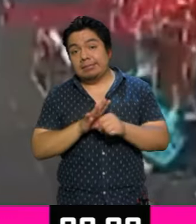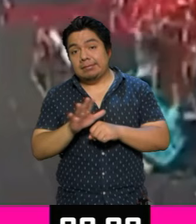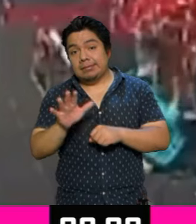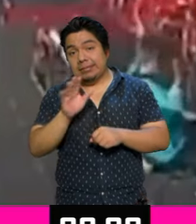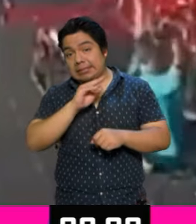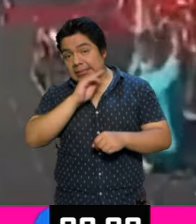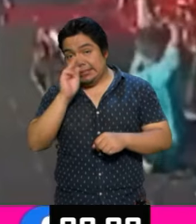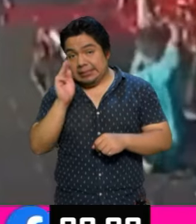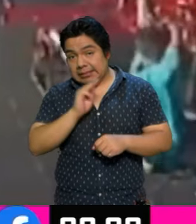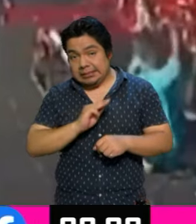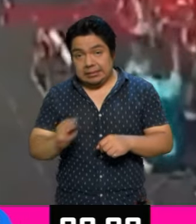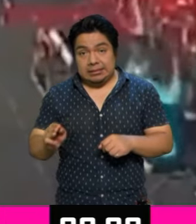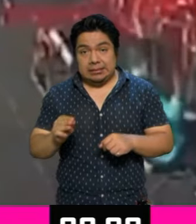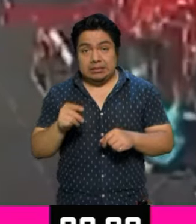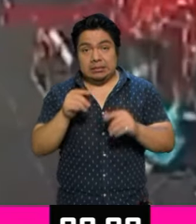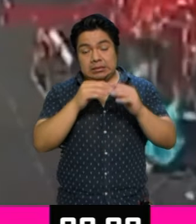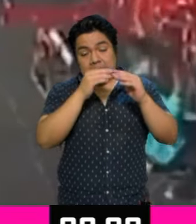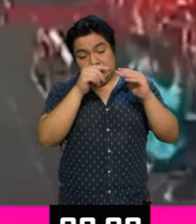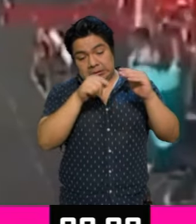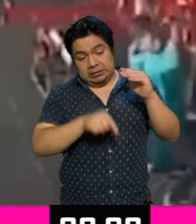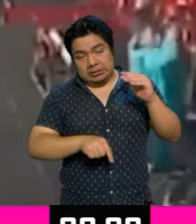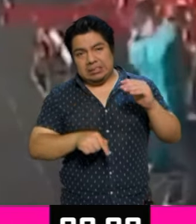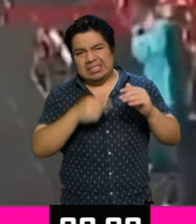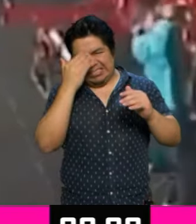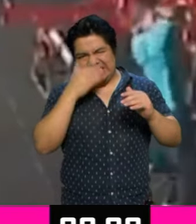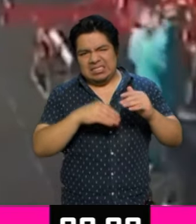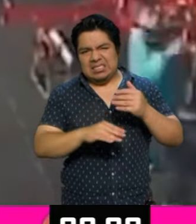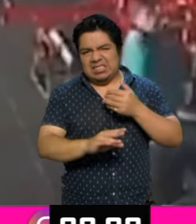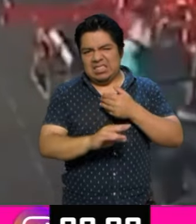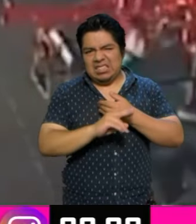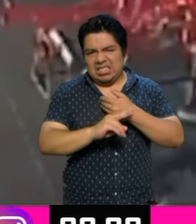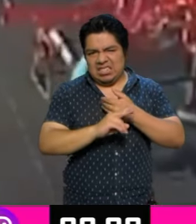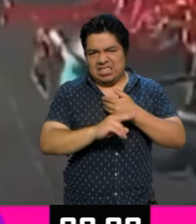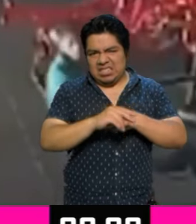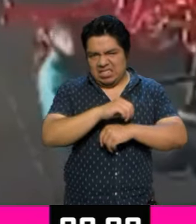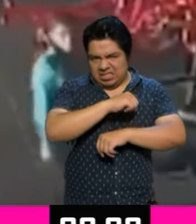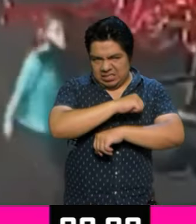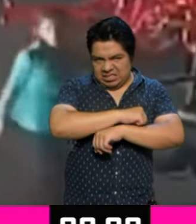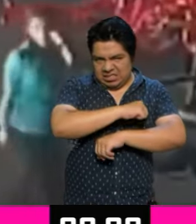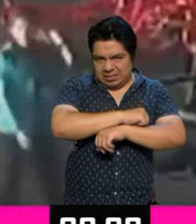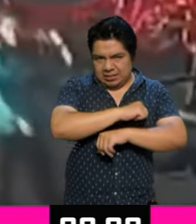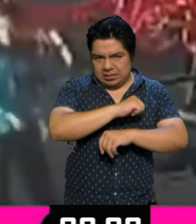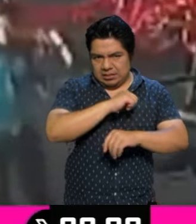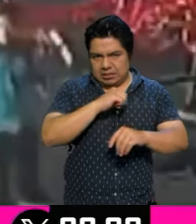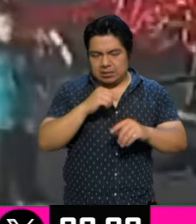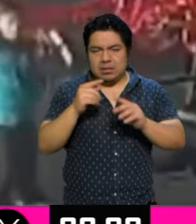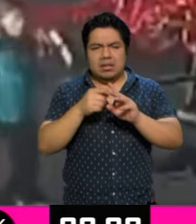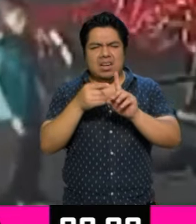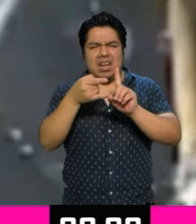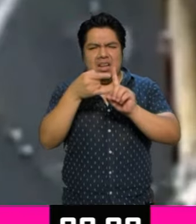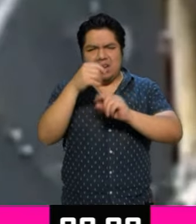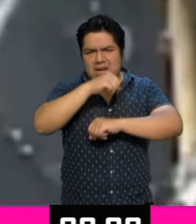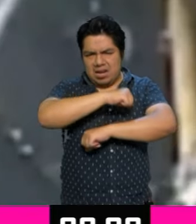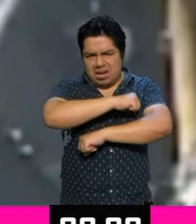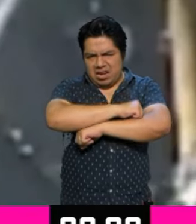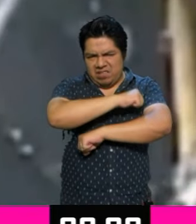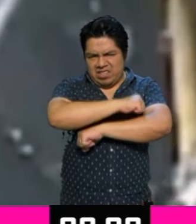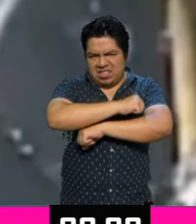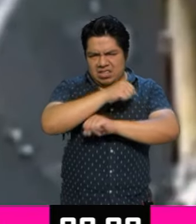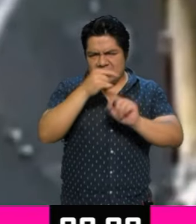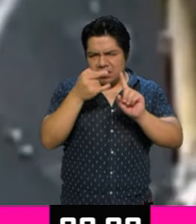se fue contra el cristal o y la creo vidriera. Que no había ni cristal, ¿no? Mire, está abierta no la. Había. Yo no veo que se rompa